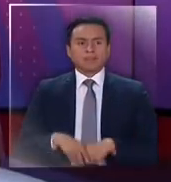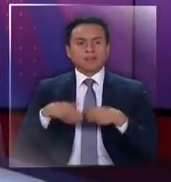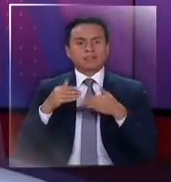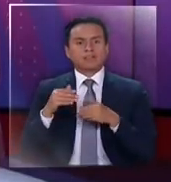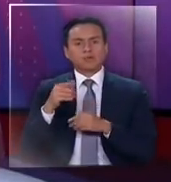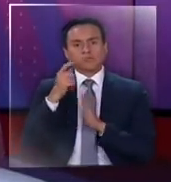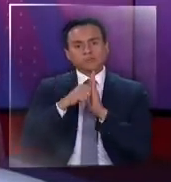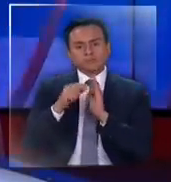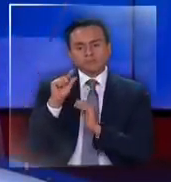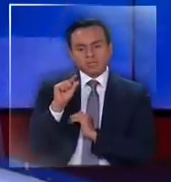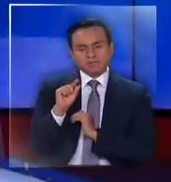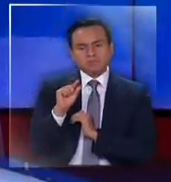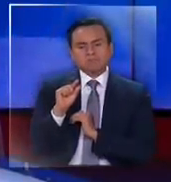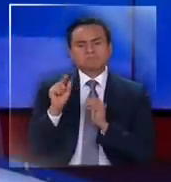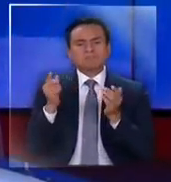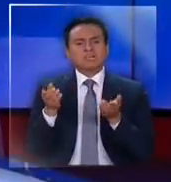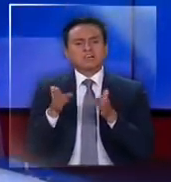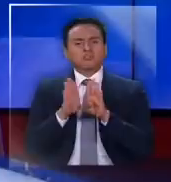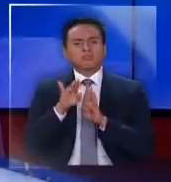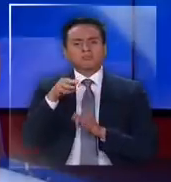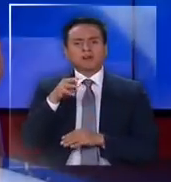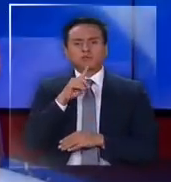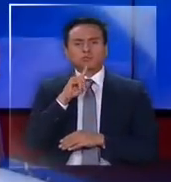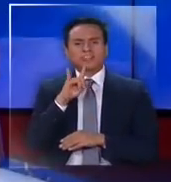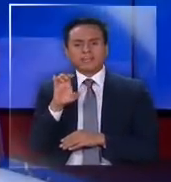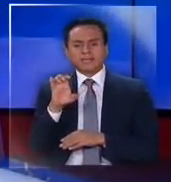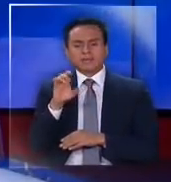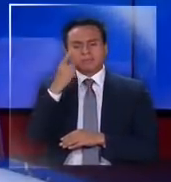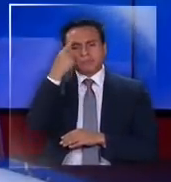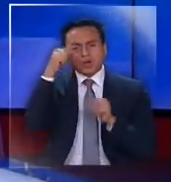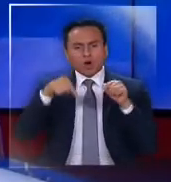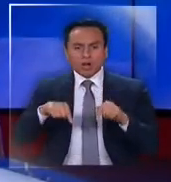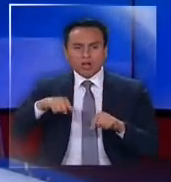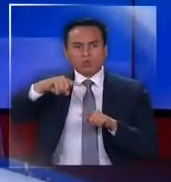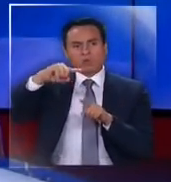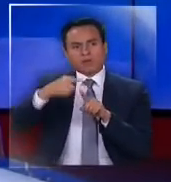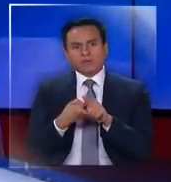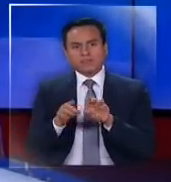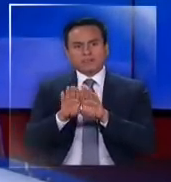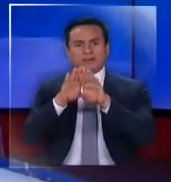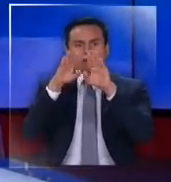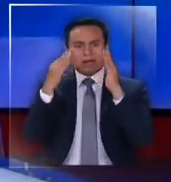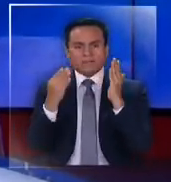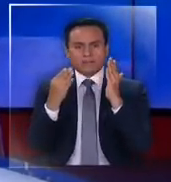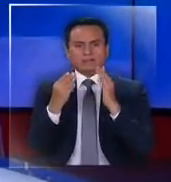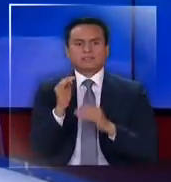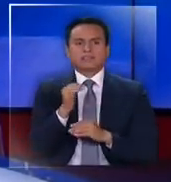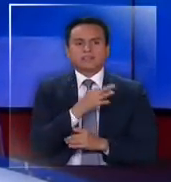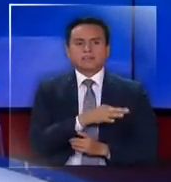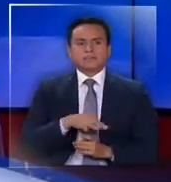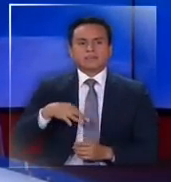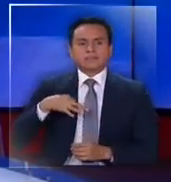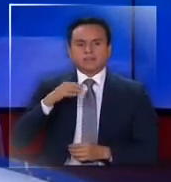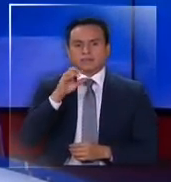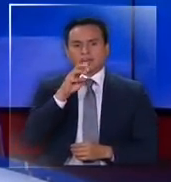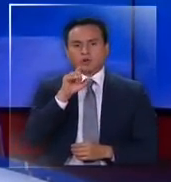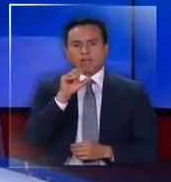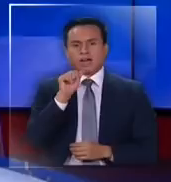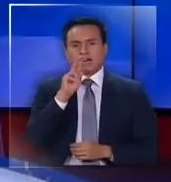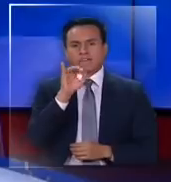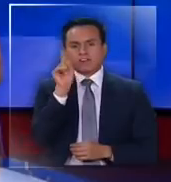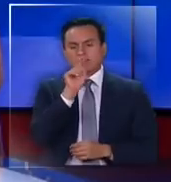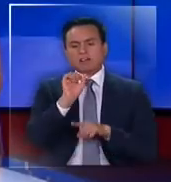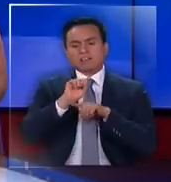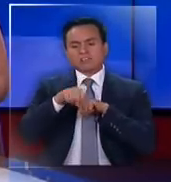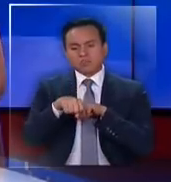Hace menos de un mes se cerró el caso Matute, pero ahora nuevamente se abre. Sí, la ministra Carola Rivas